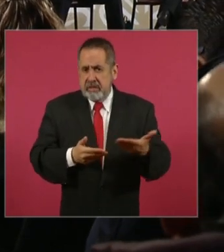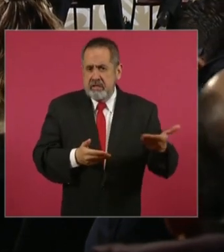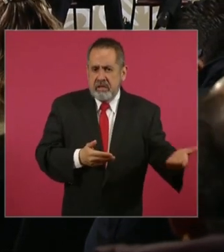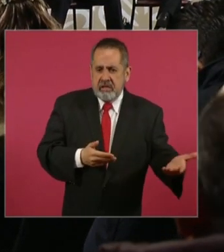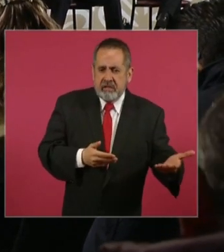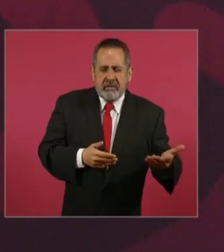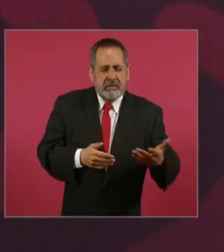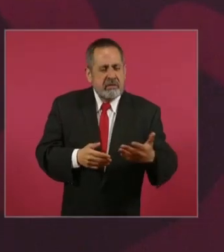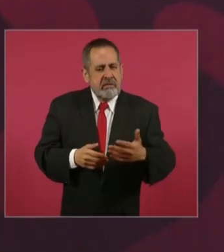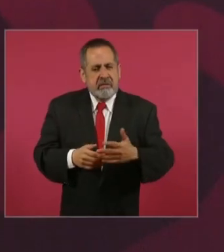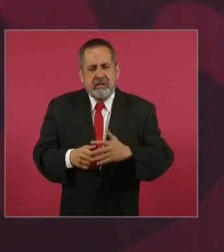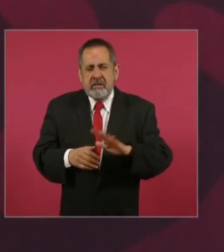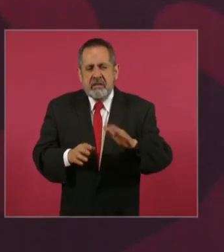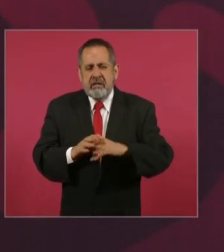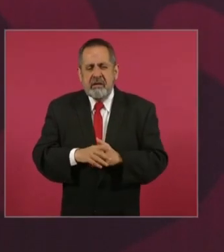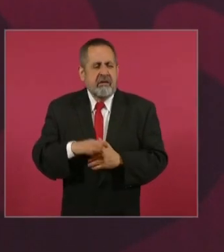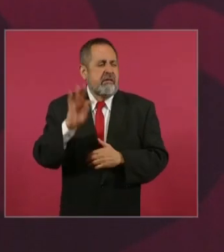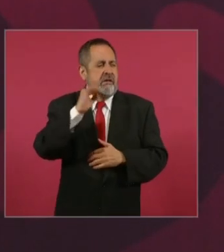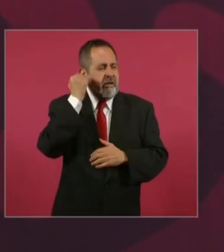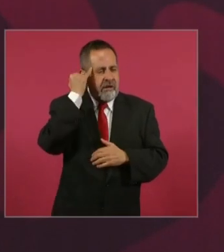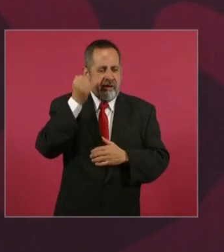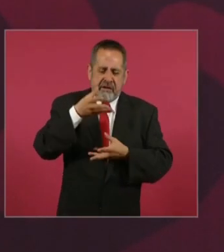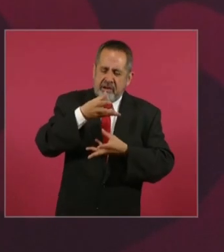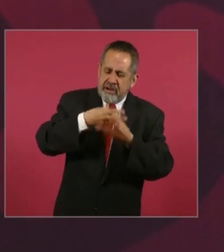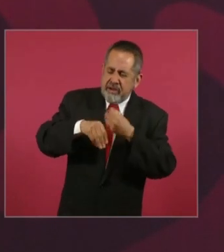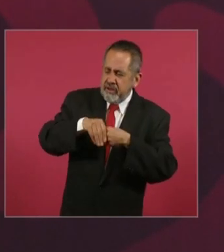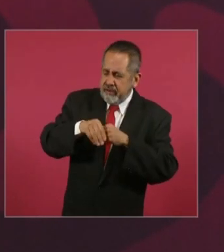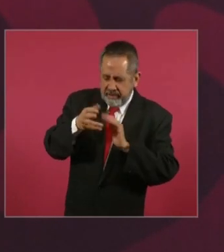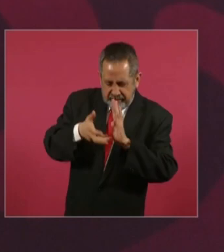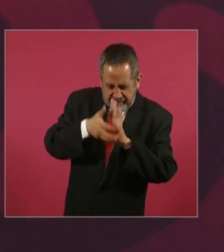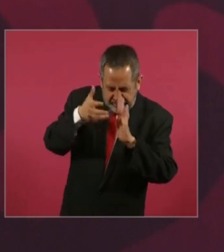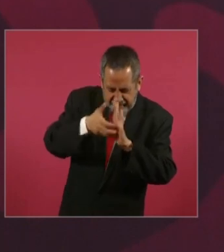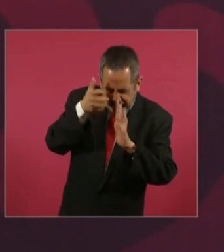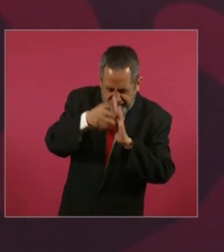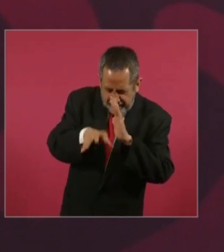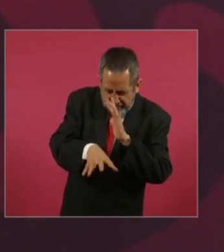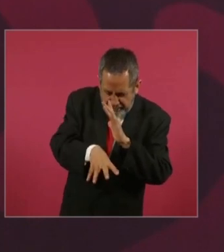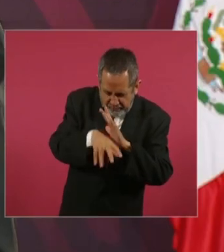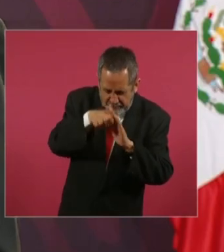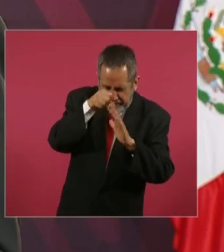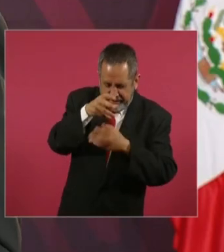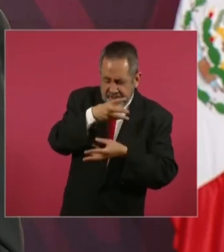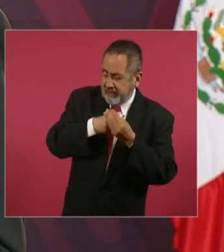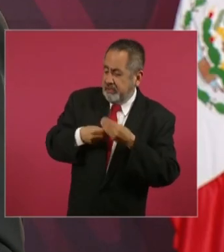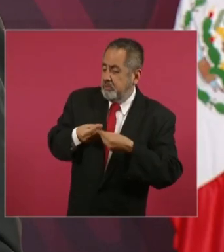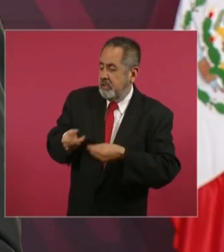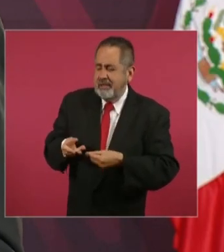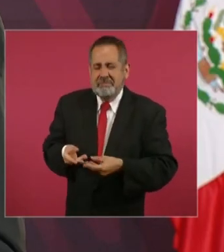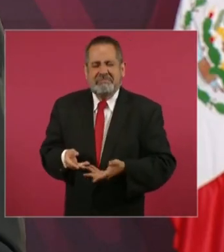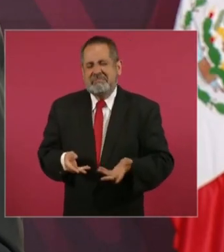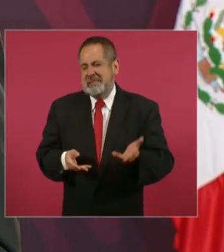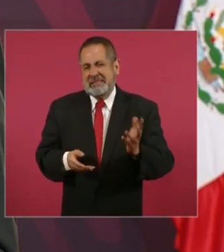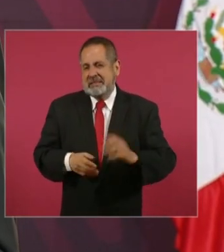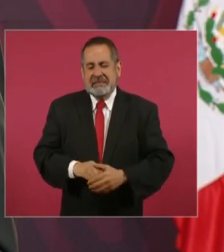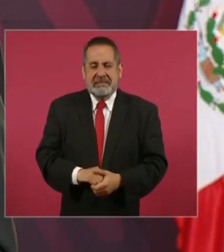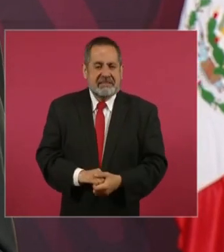en el supuesto que invirtieran, que exploraran, que explotaran minas en el país.